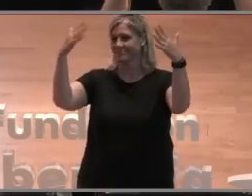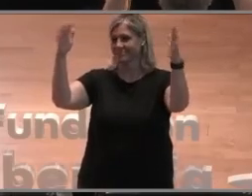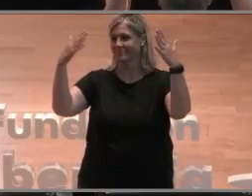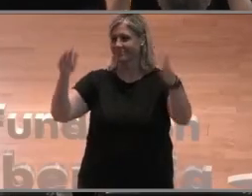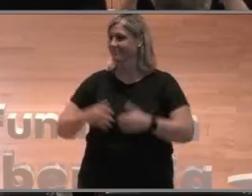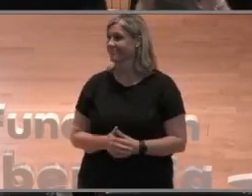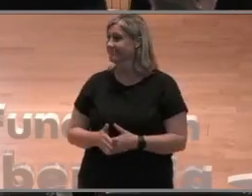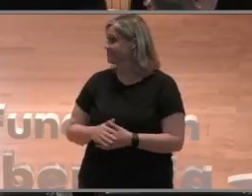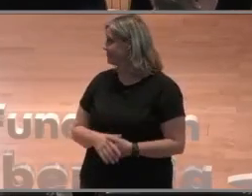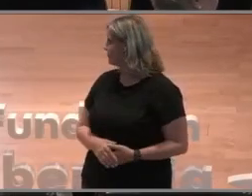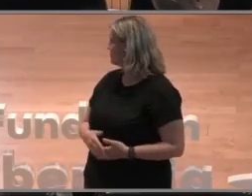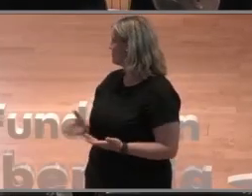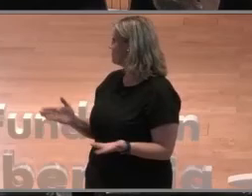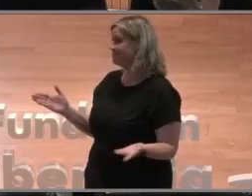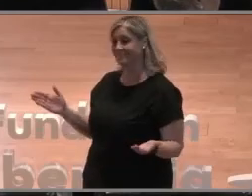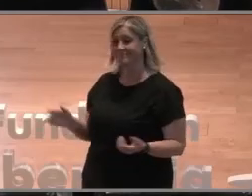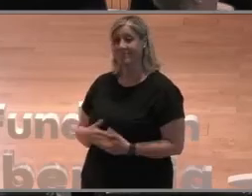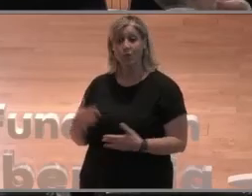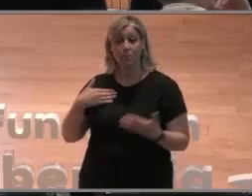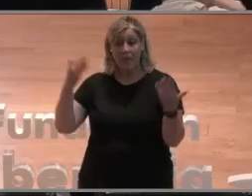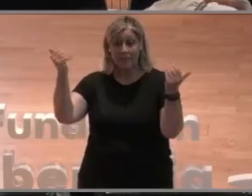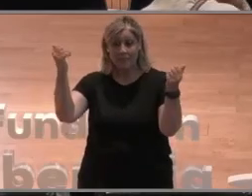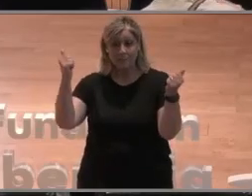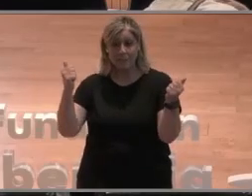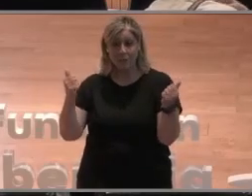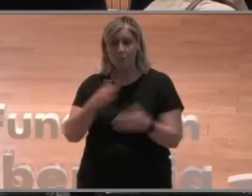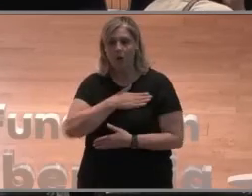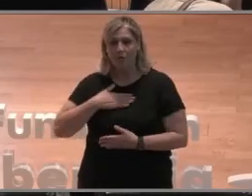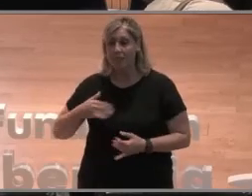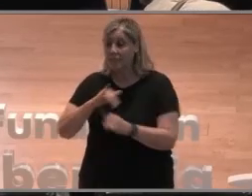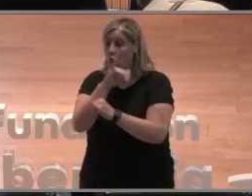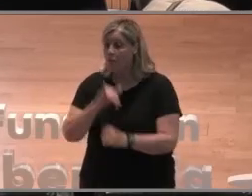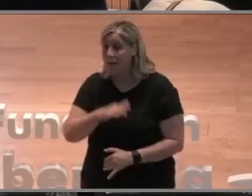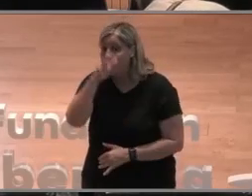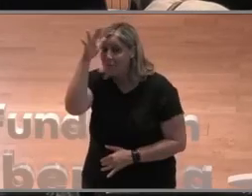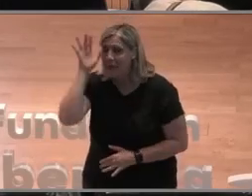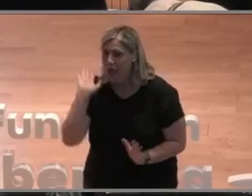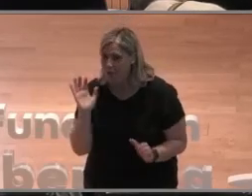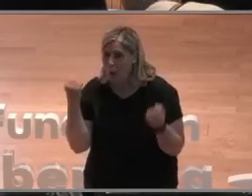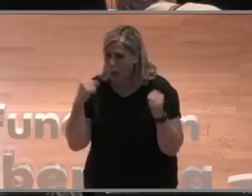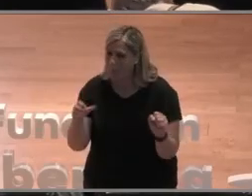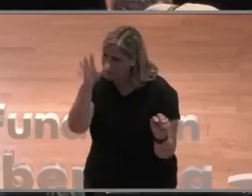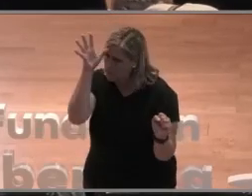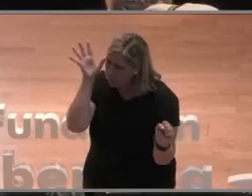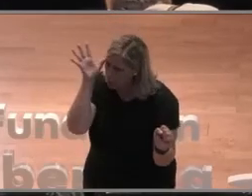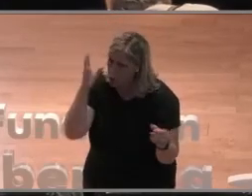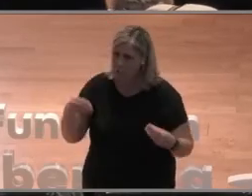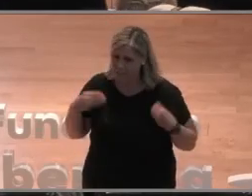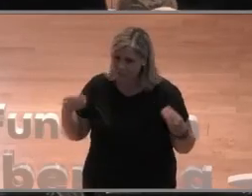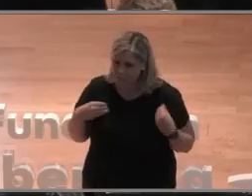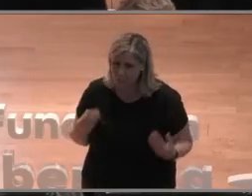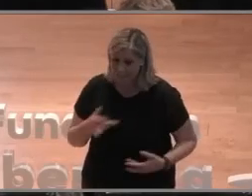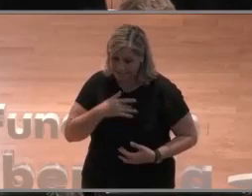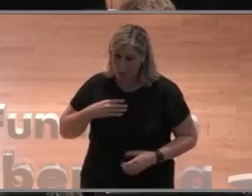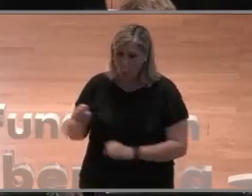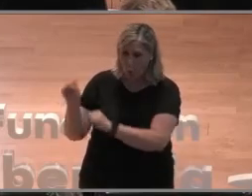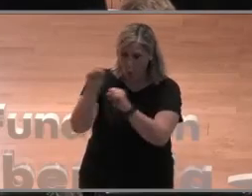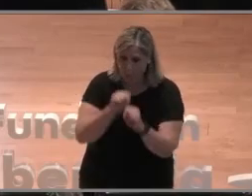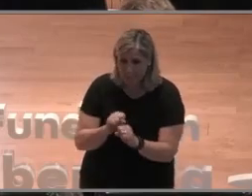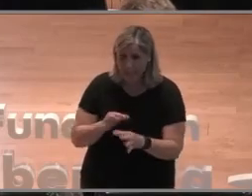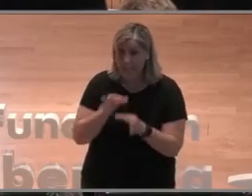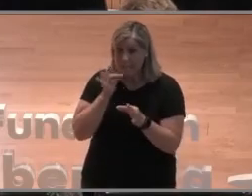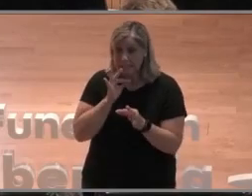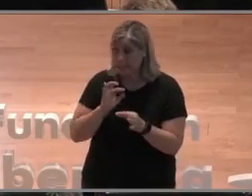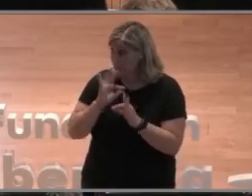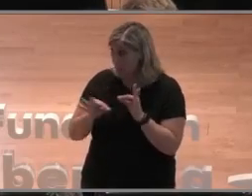Y nada, yo, bueno, pues me despido, les deseo un feliz verano, a pesar de todo, disfruten, protejan su salud, y en septiembre vuelve